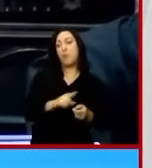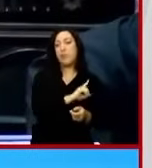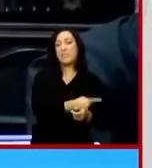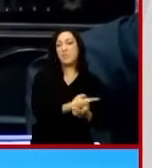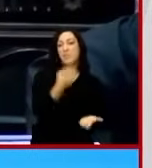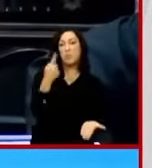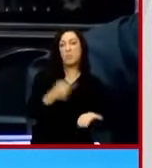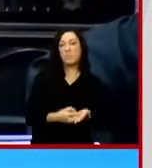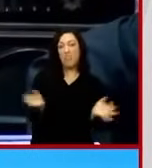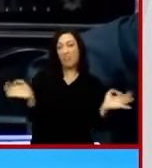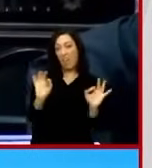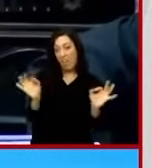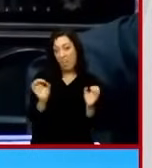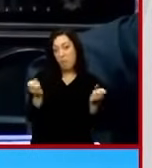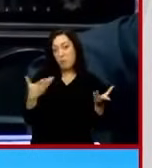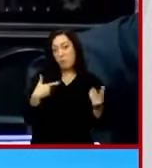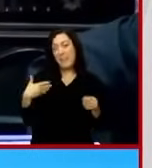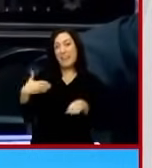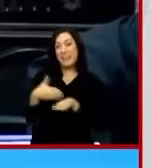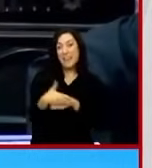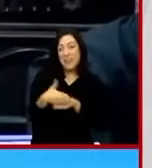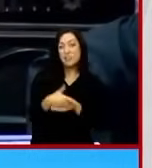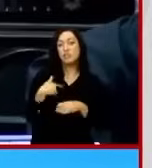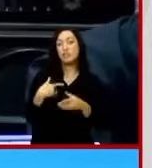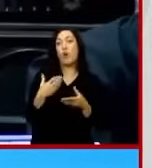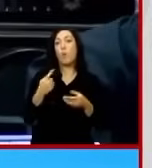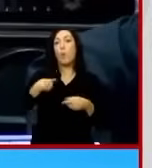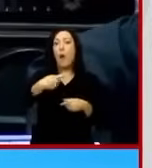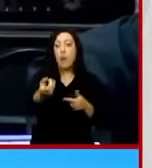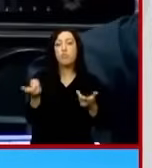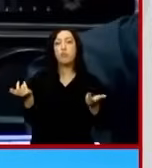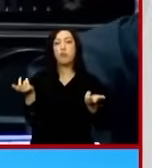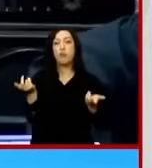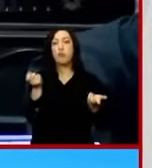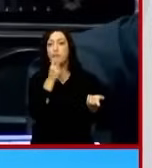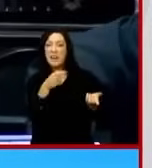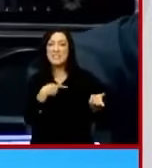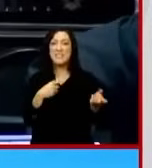agresiva. Y si él hubiera tenido PAMI, tal vez, bueno, ¿qué nos decía, claro, no?